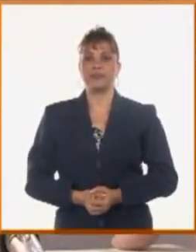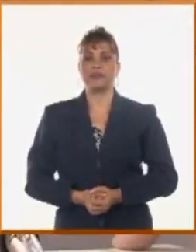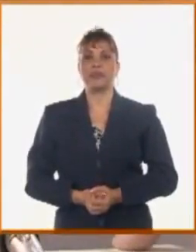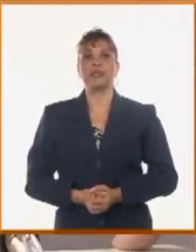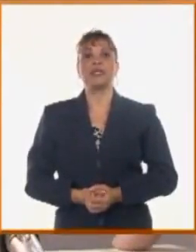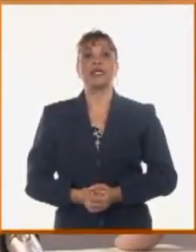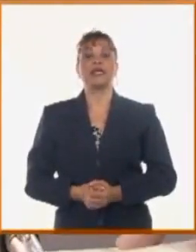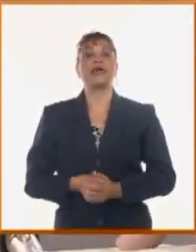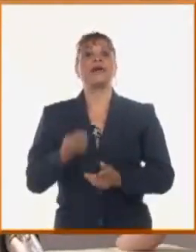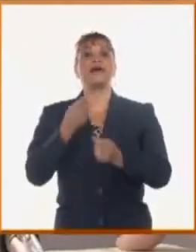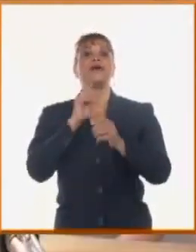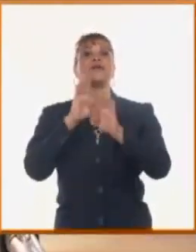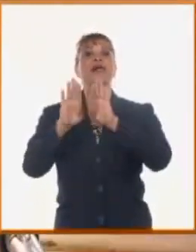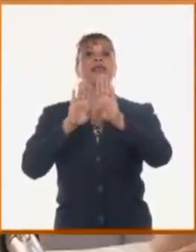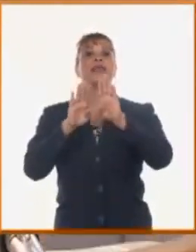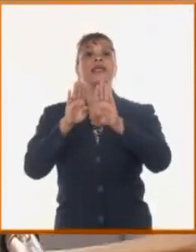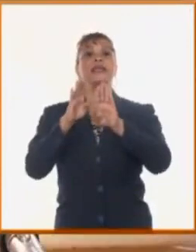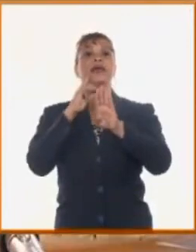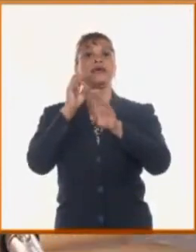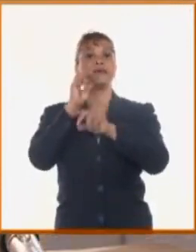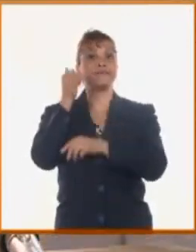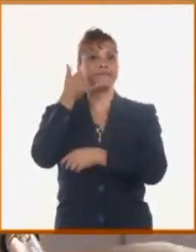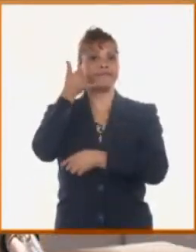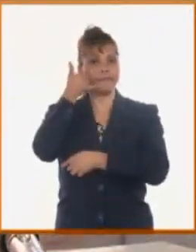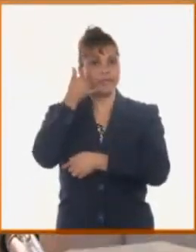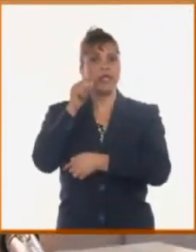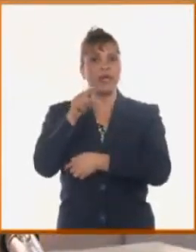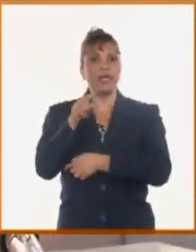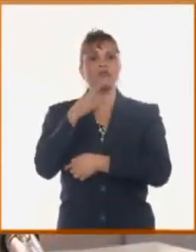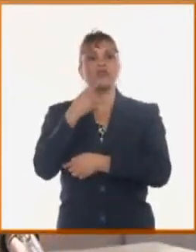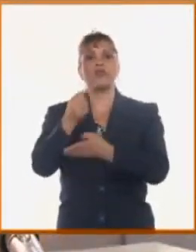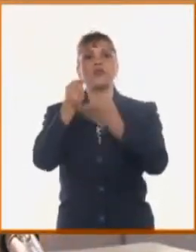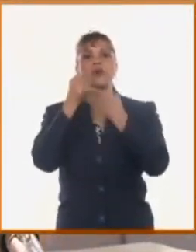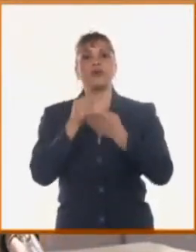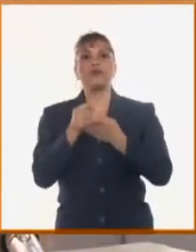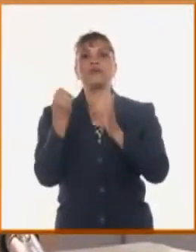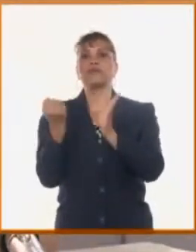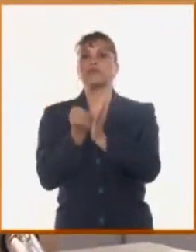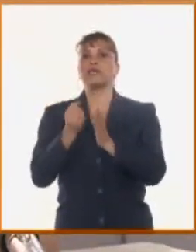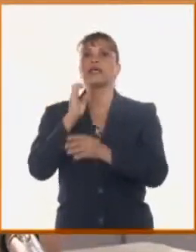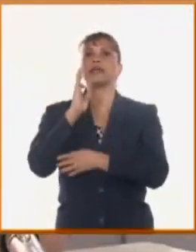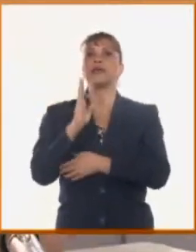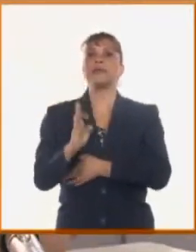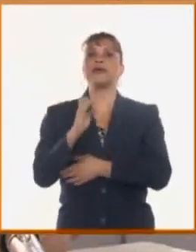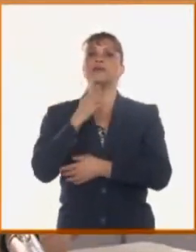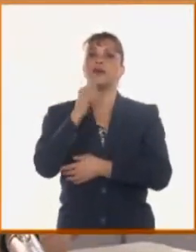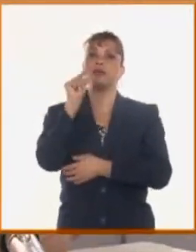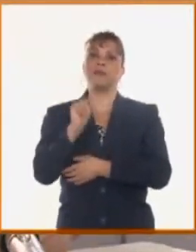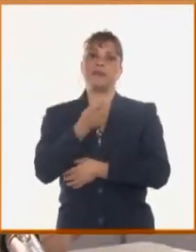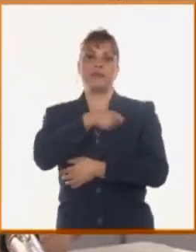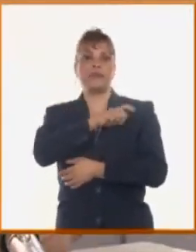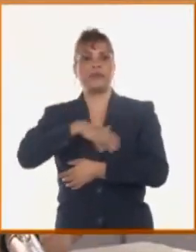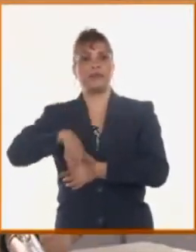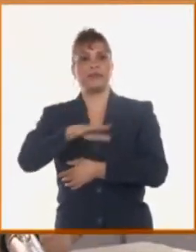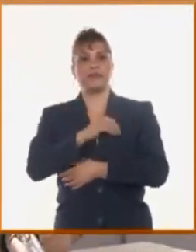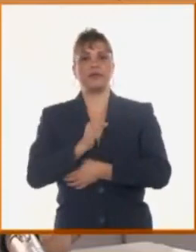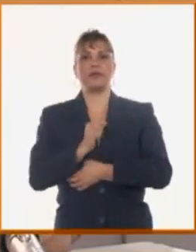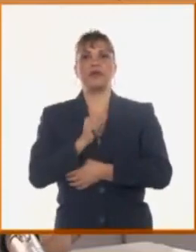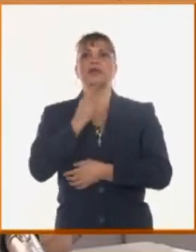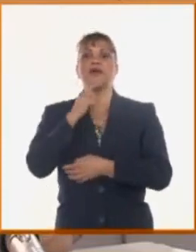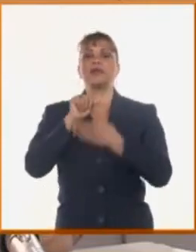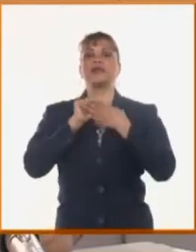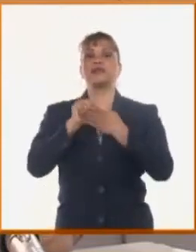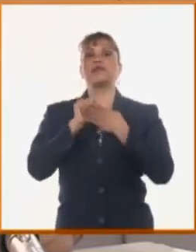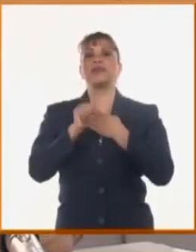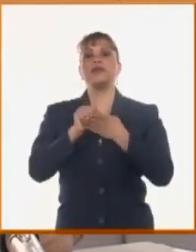virtual nos obligó a consolidar sobre todo el respeto a nuestros clientes y el respeto a los servicios que